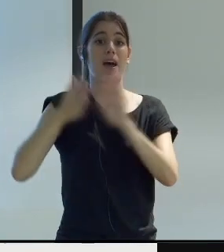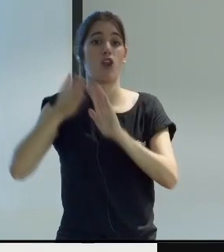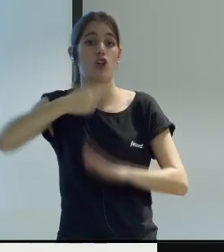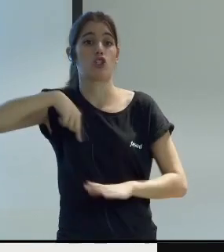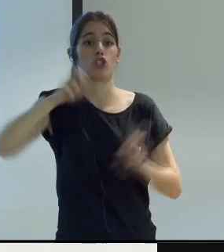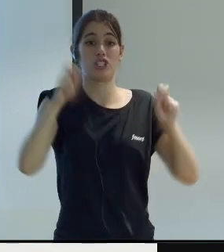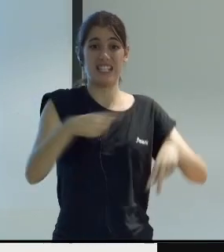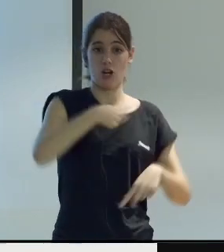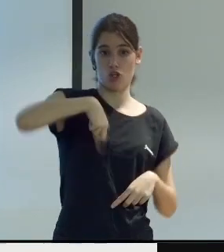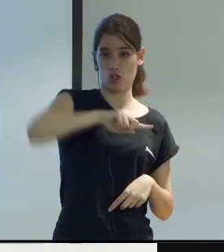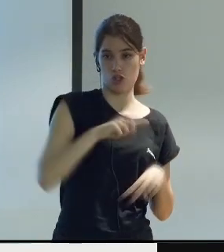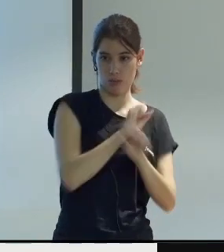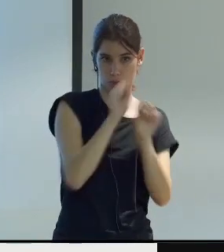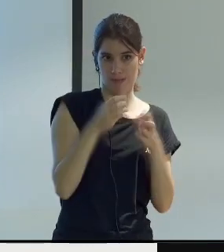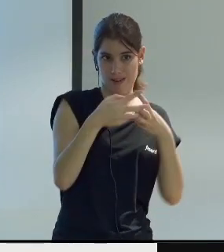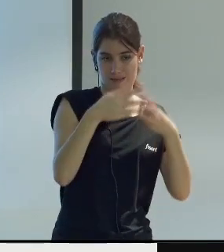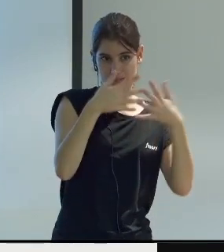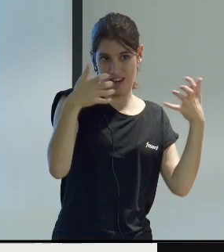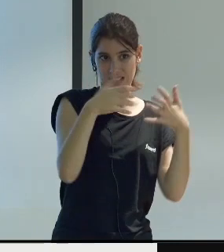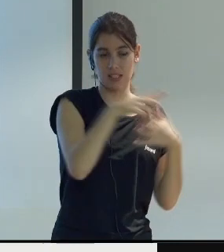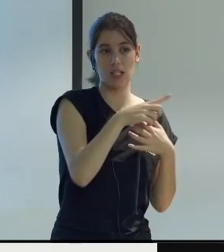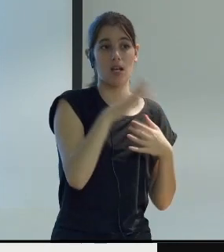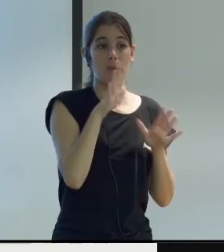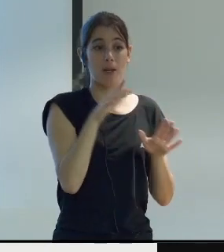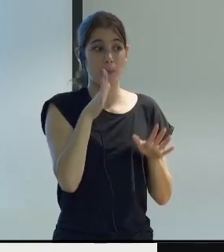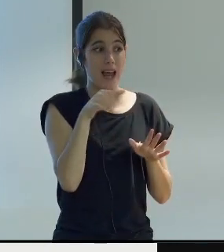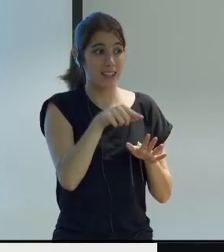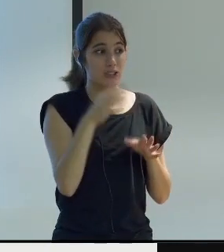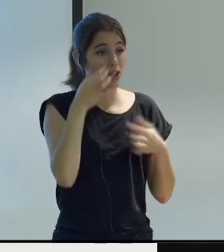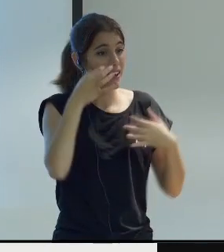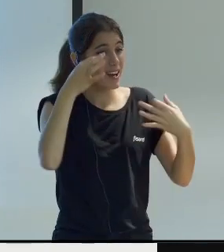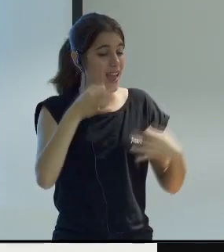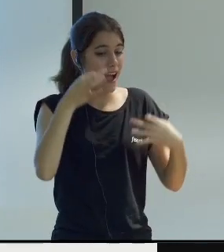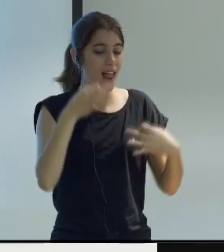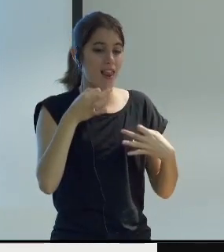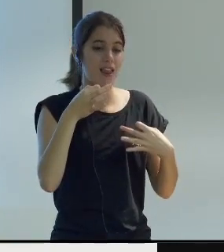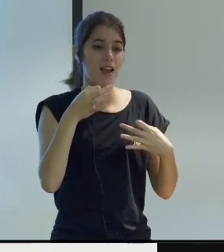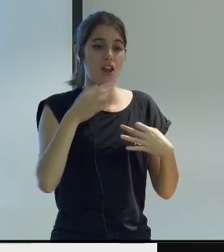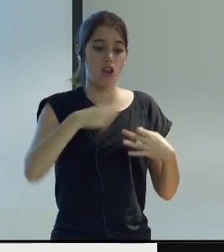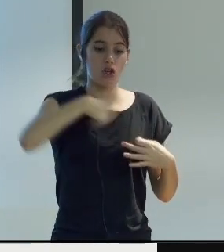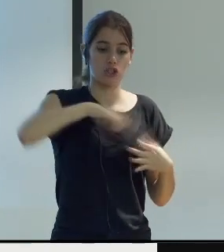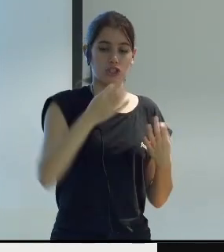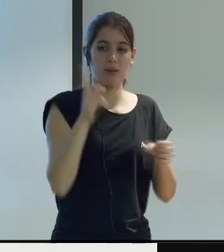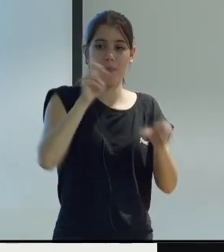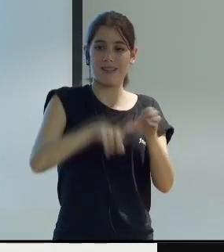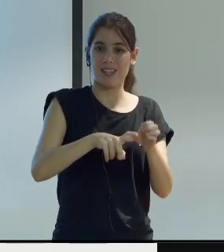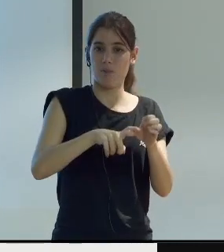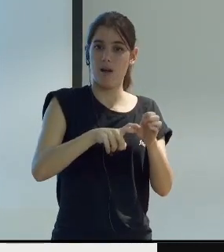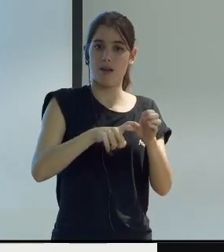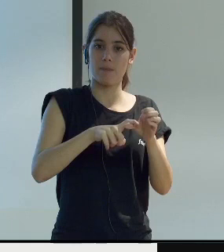podemos dejar a nadie atrás, pero para que esto sea realidad, nosotros tenemos que participar en